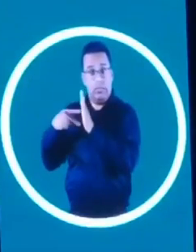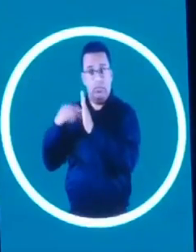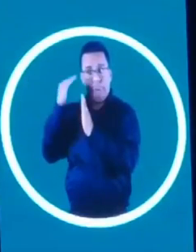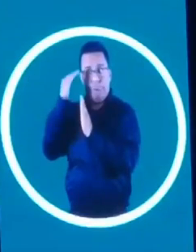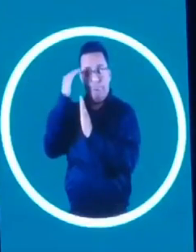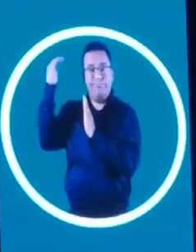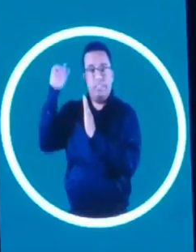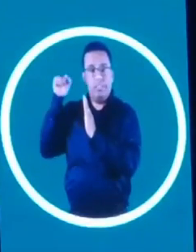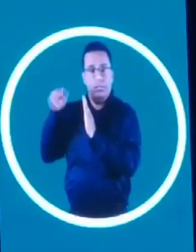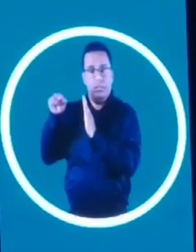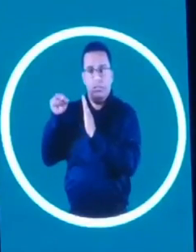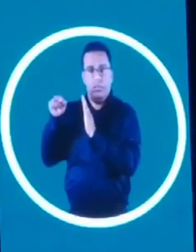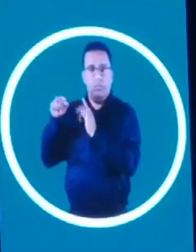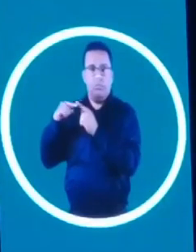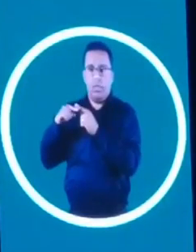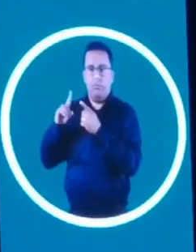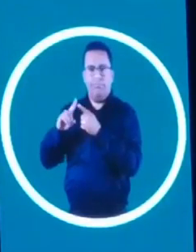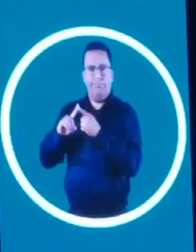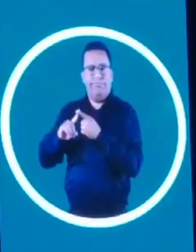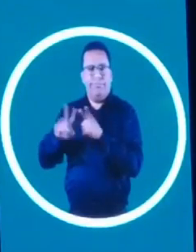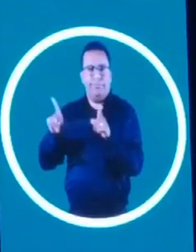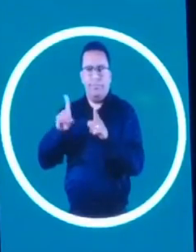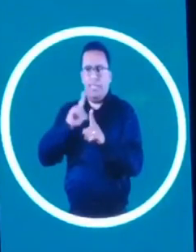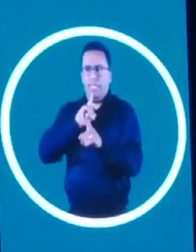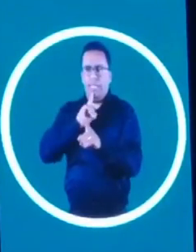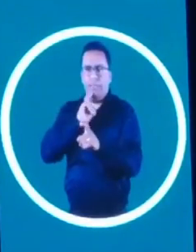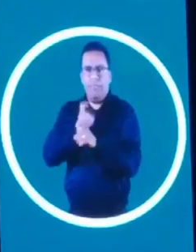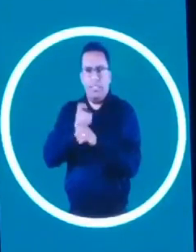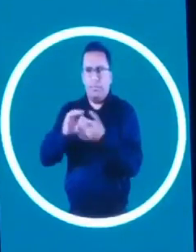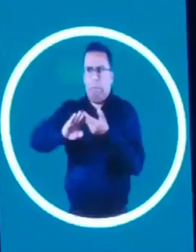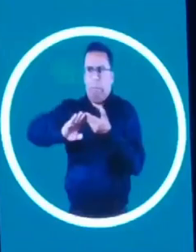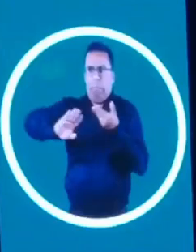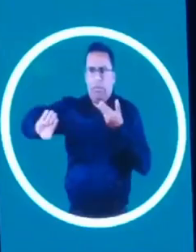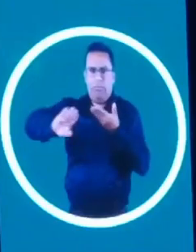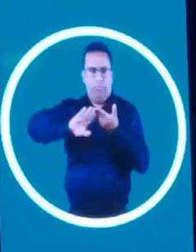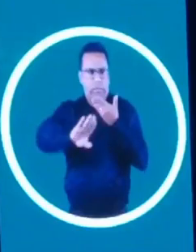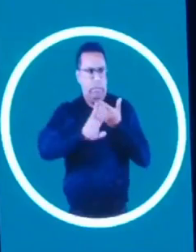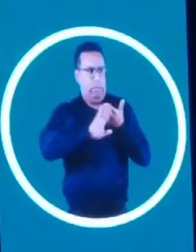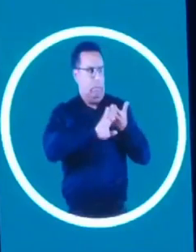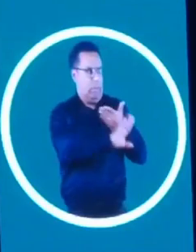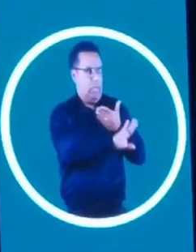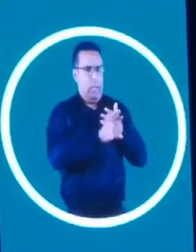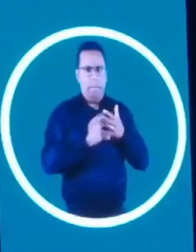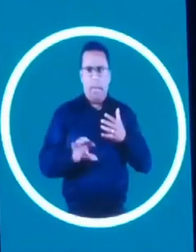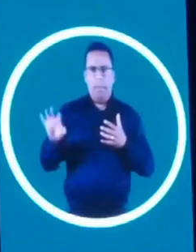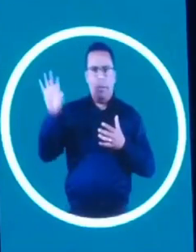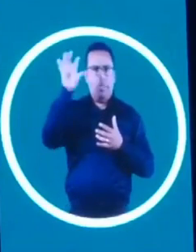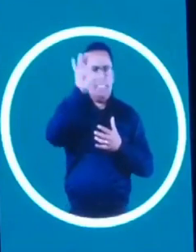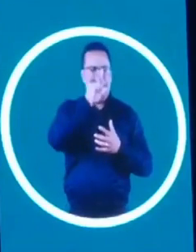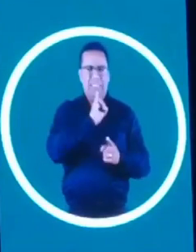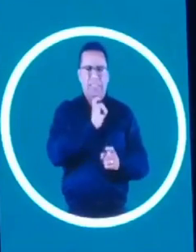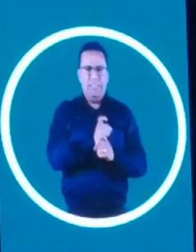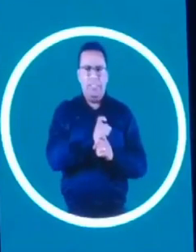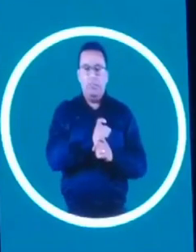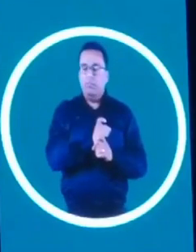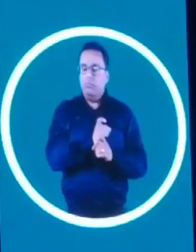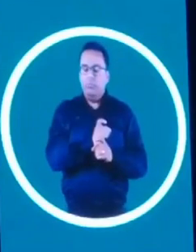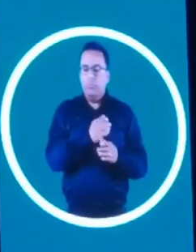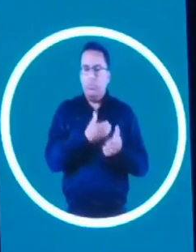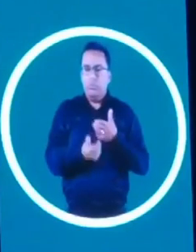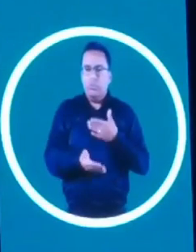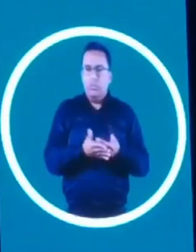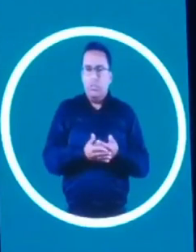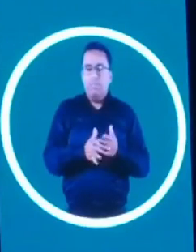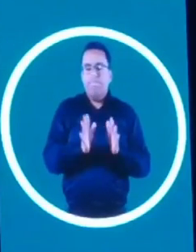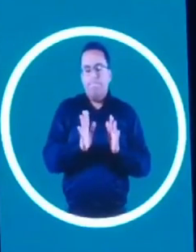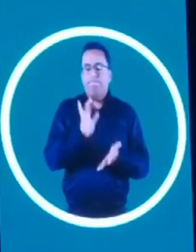tan amplias que tenemos en la materia en los distintos lugares del país. Pero esto pasa en Colombia,